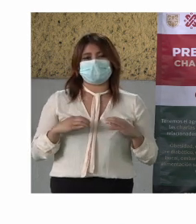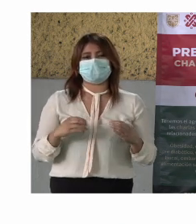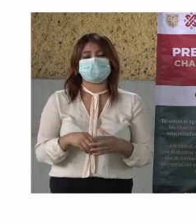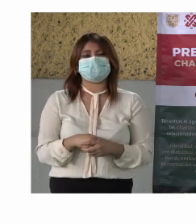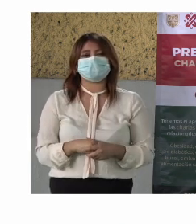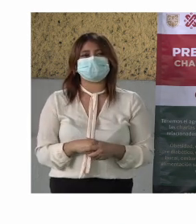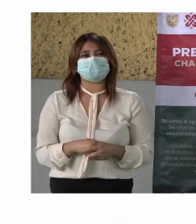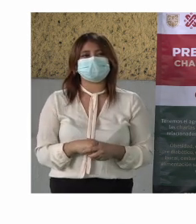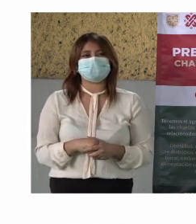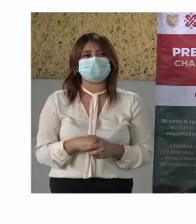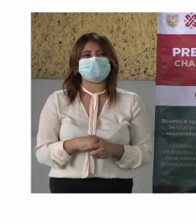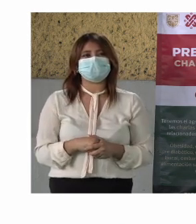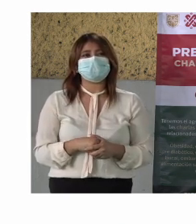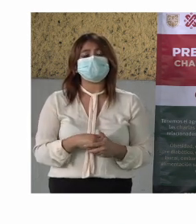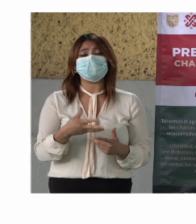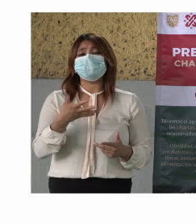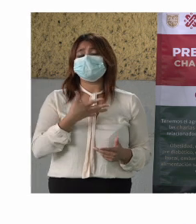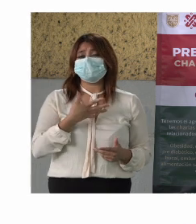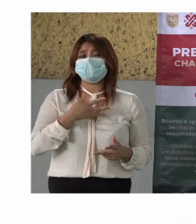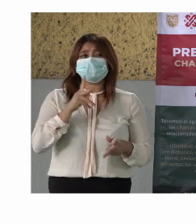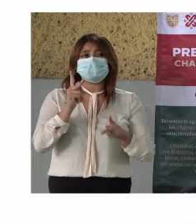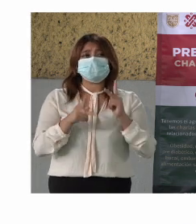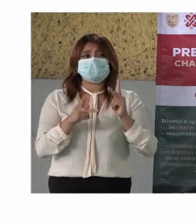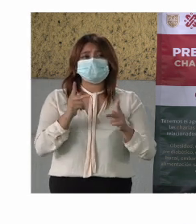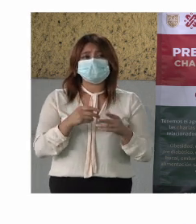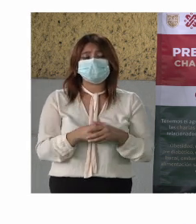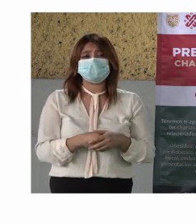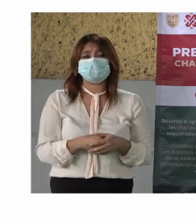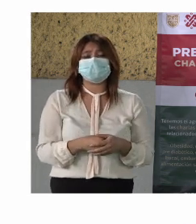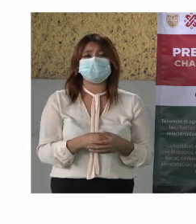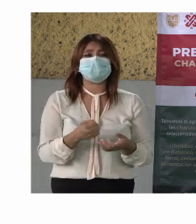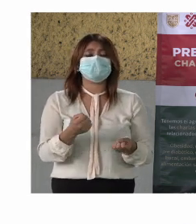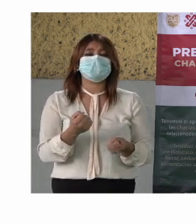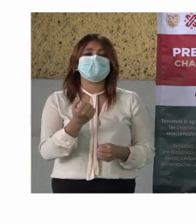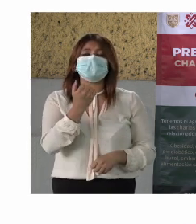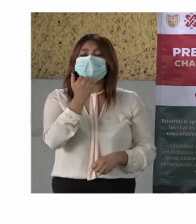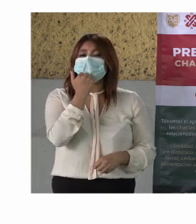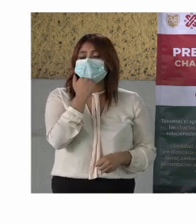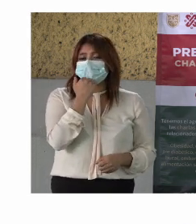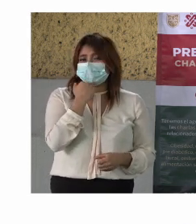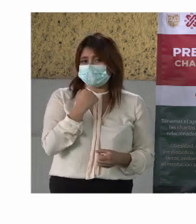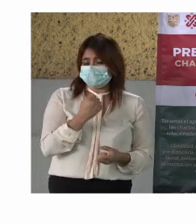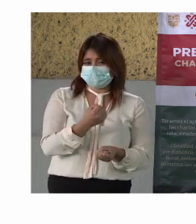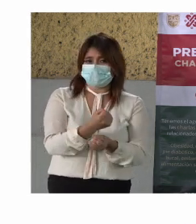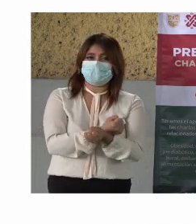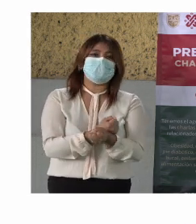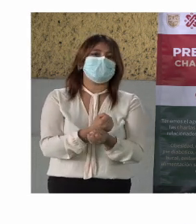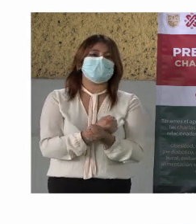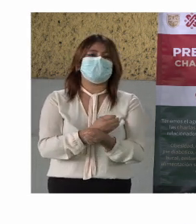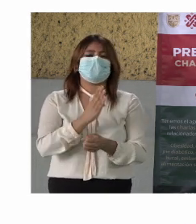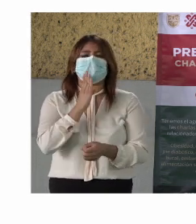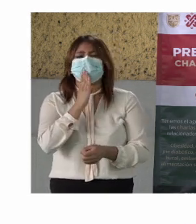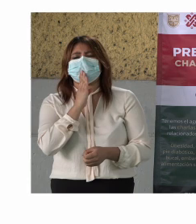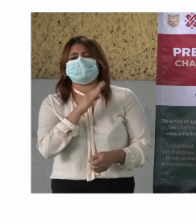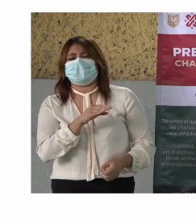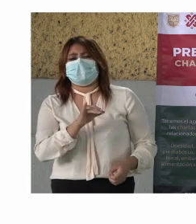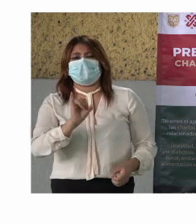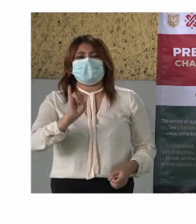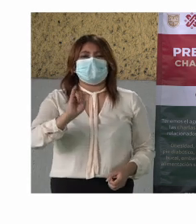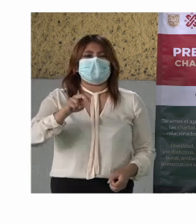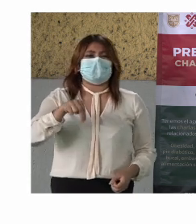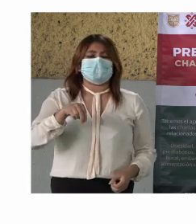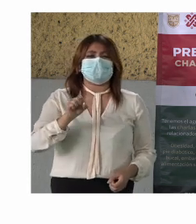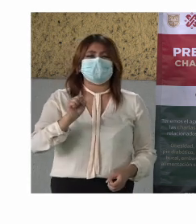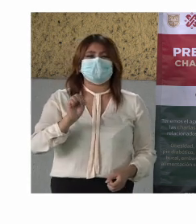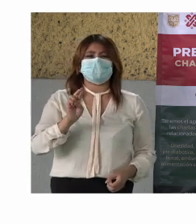Y obviamente tenemos que hablar de la insulina, que ya decíamos no es un castigo, no es lo peor del tratamiento, no los va a